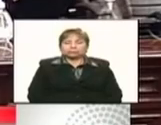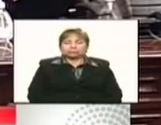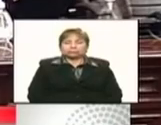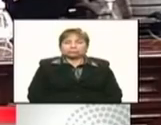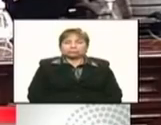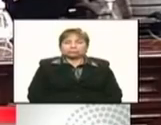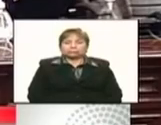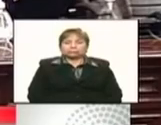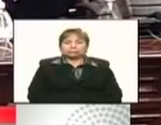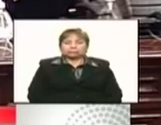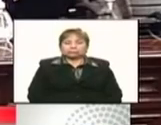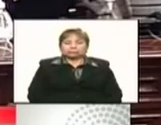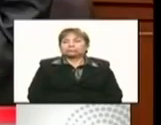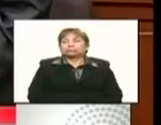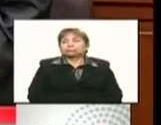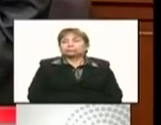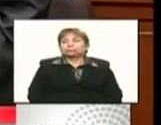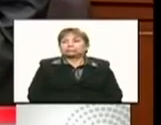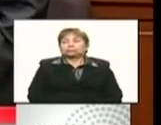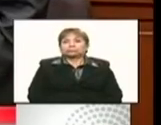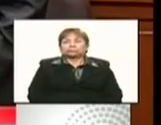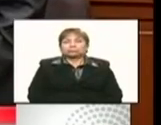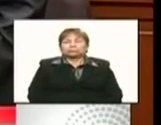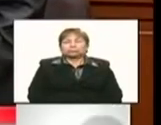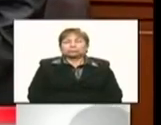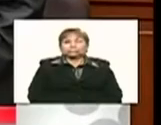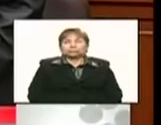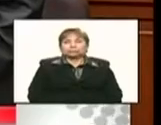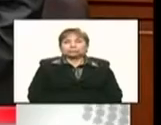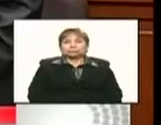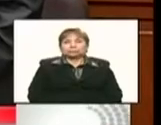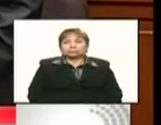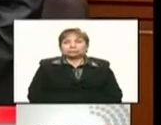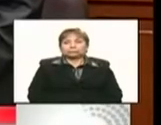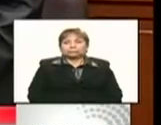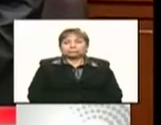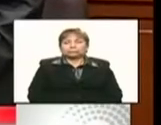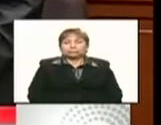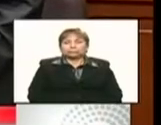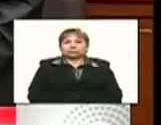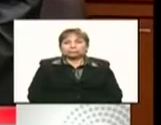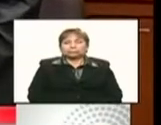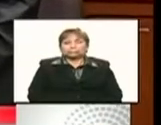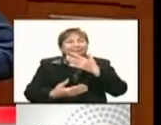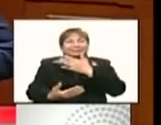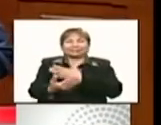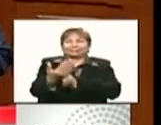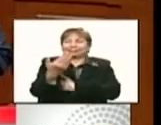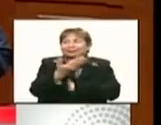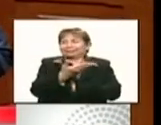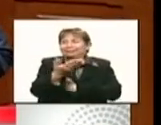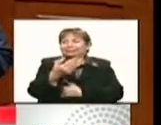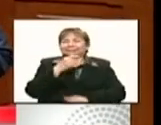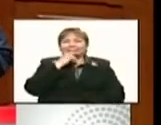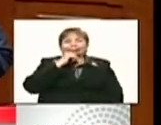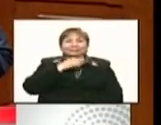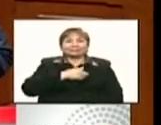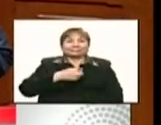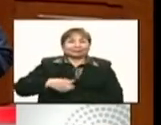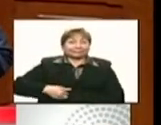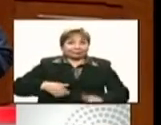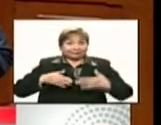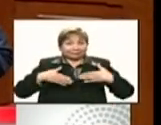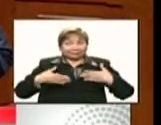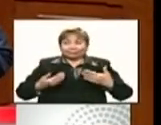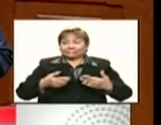Constitución modificándola? Bueno, en todo caso, cualquier reforma constitucional